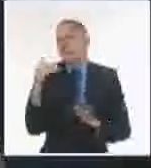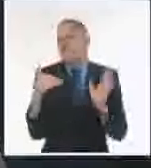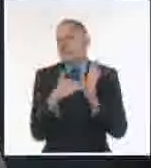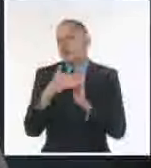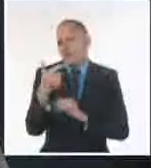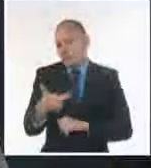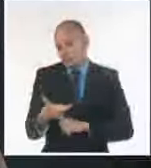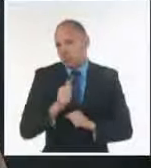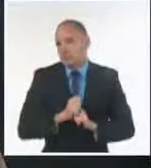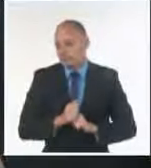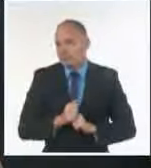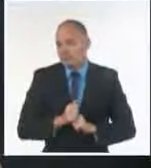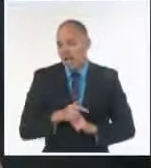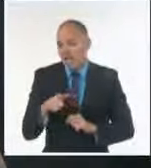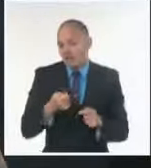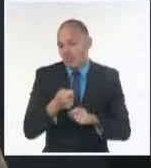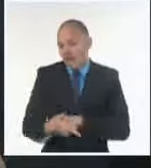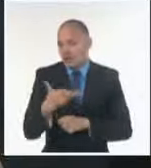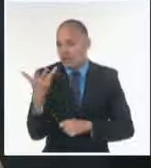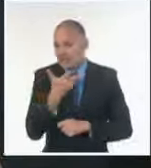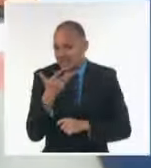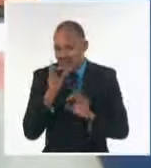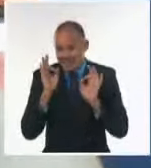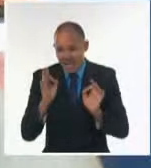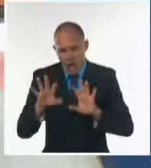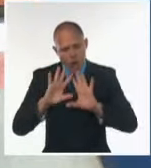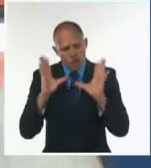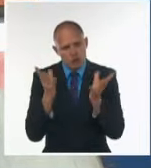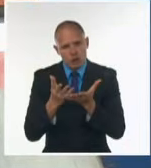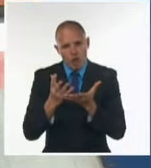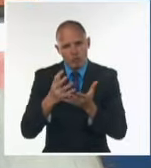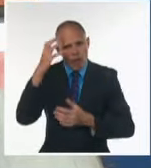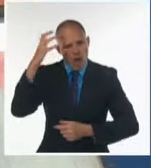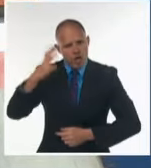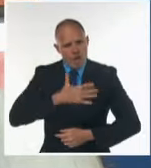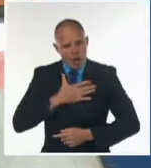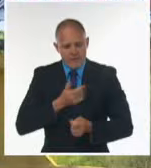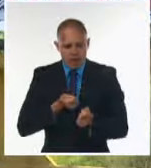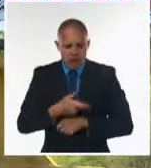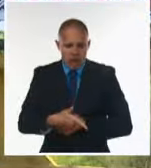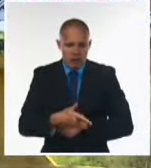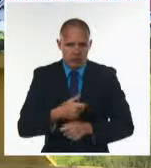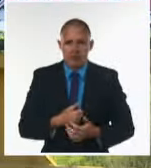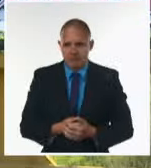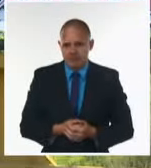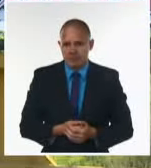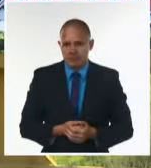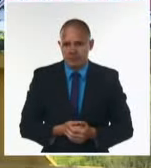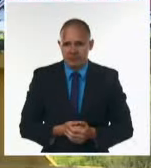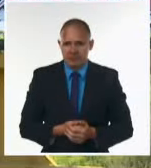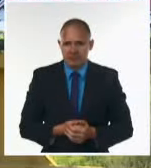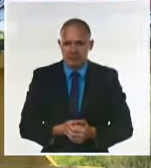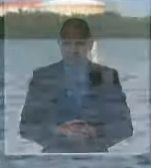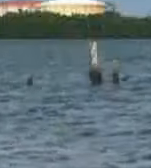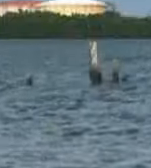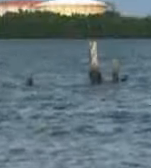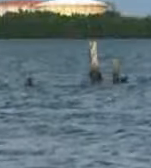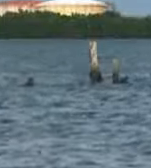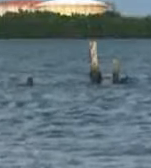pesos, sufragados 100% por el gobierno cubano. En Nuevitas,